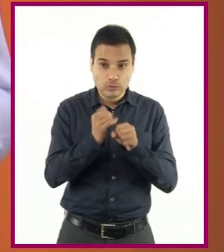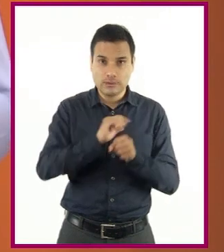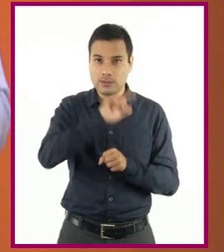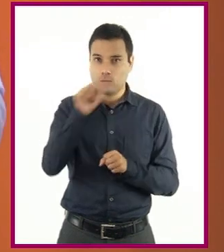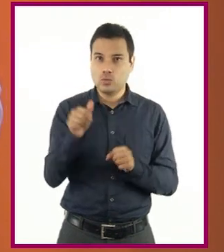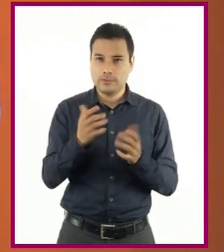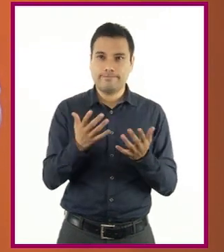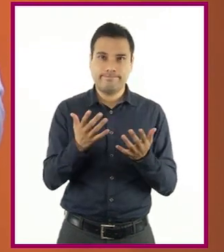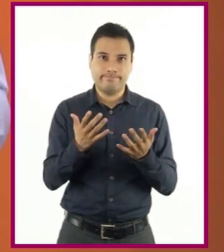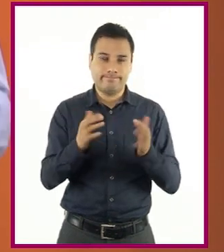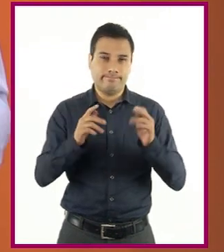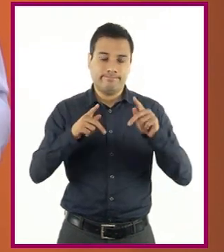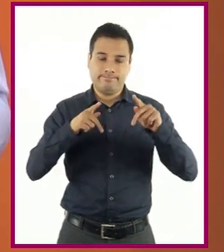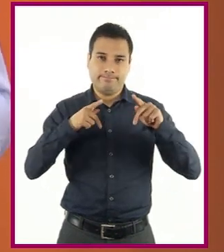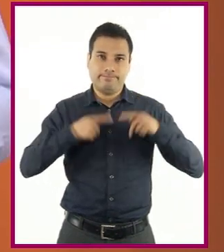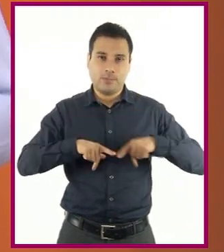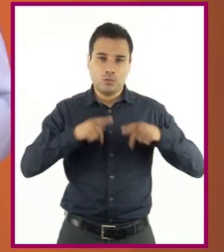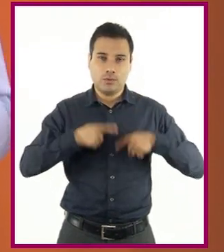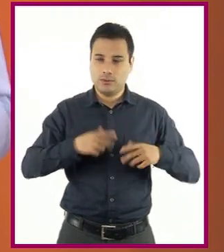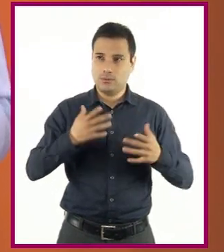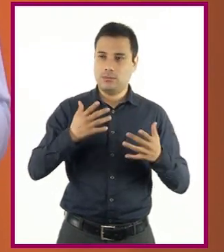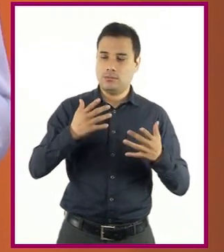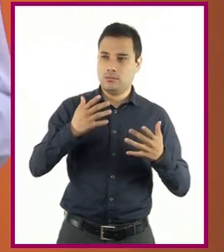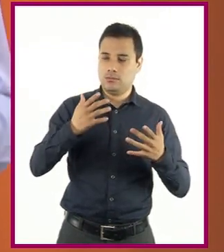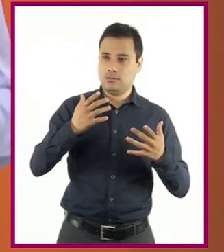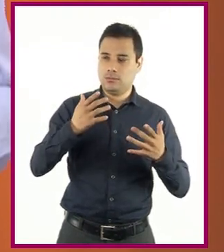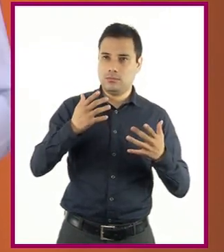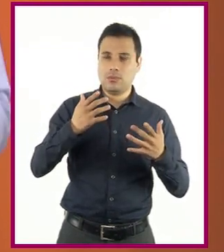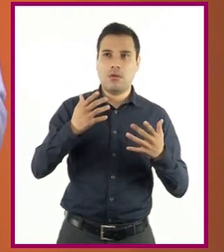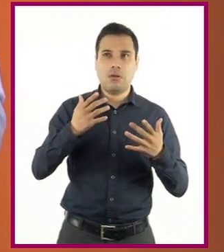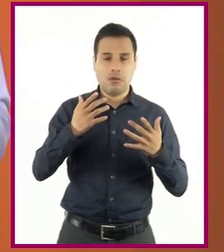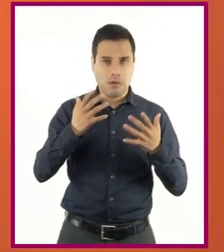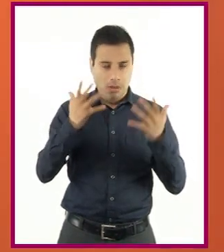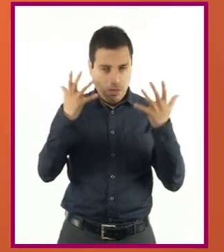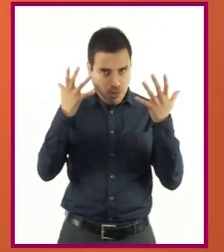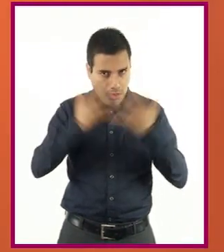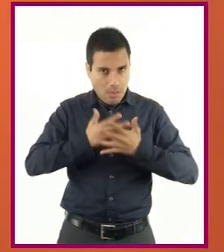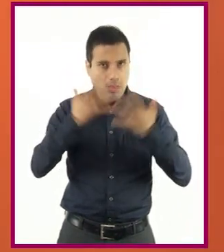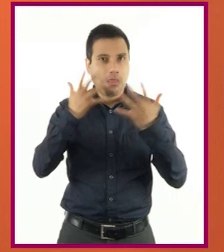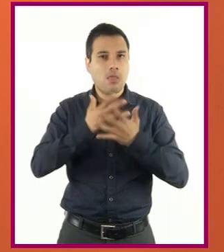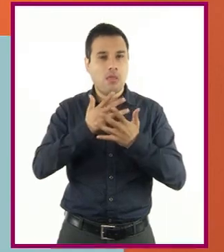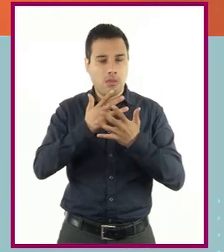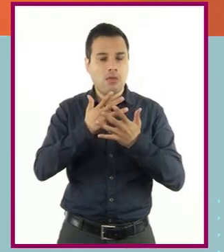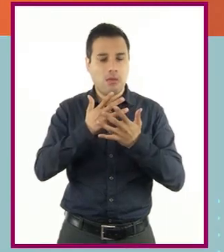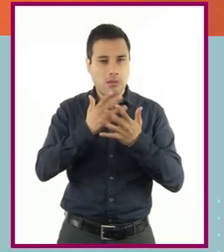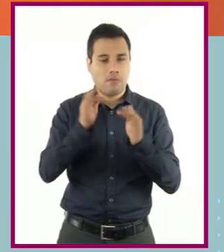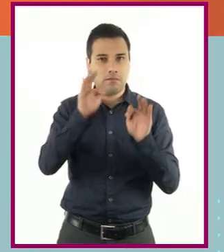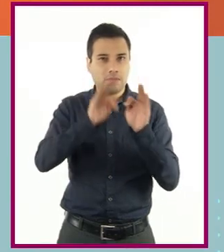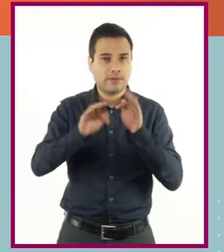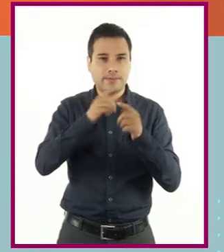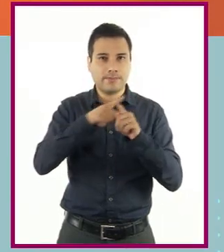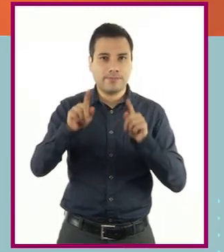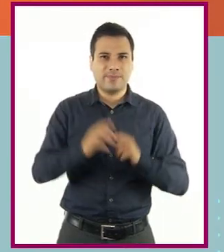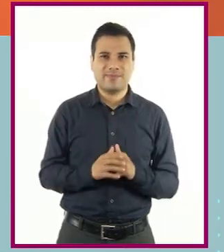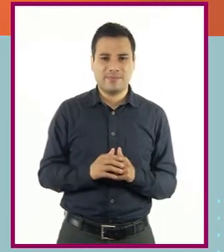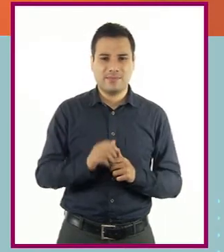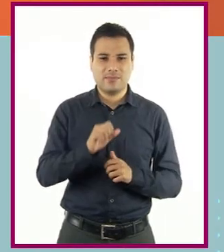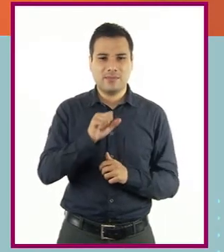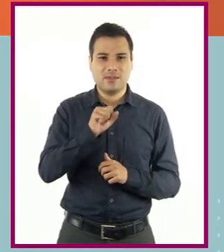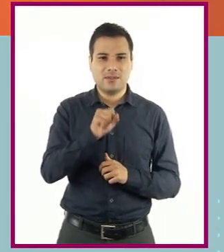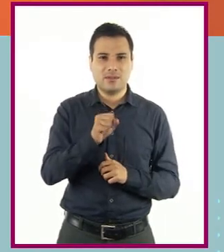la física hoy en día, con sus propuestas creativas, como veremos más adelante. Pero, ¿quién fue Stephen